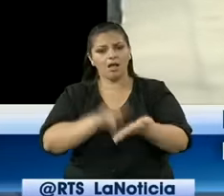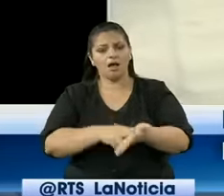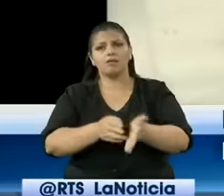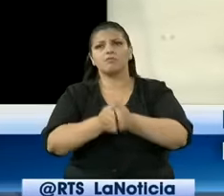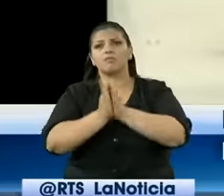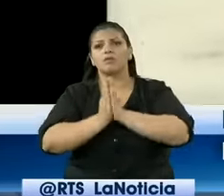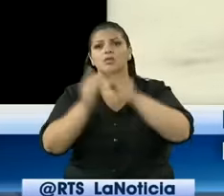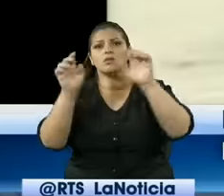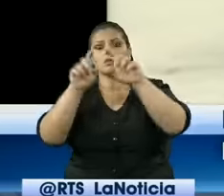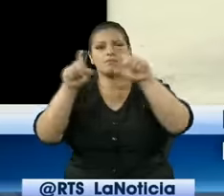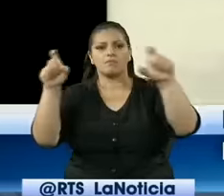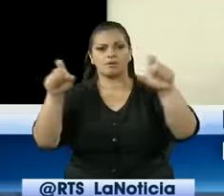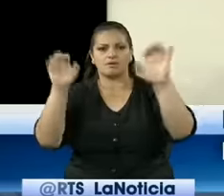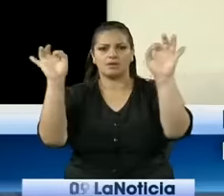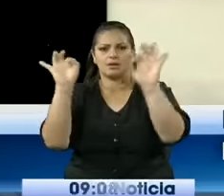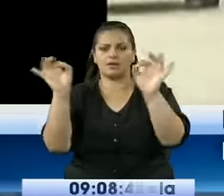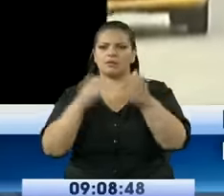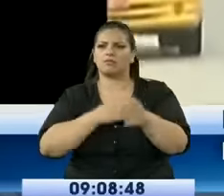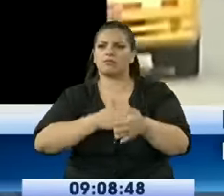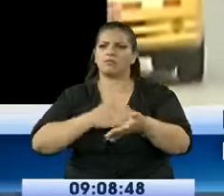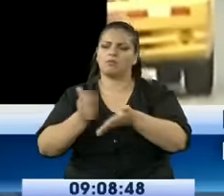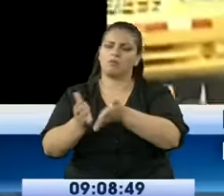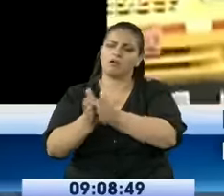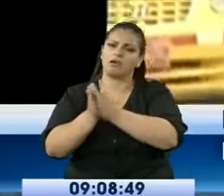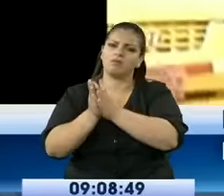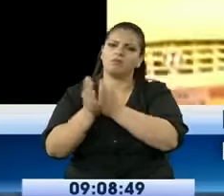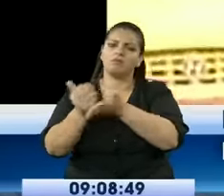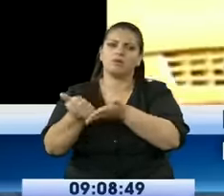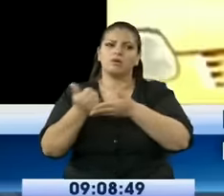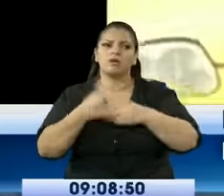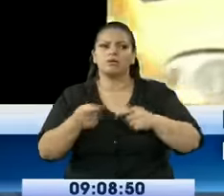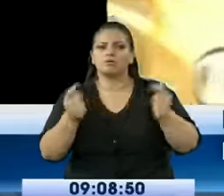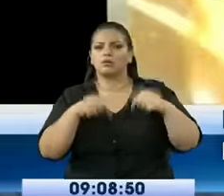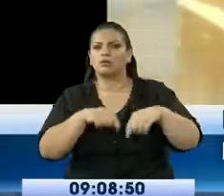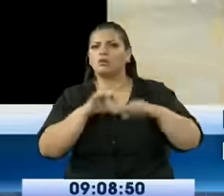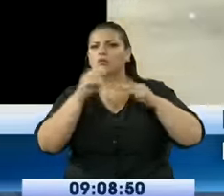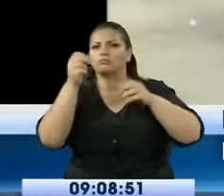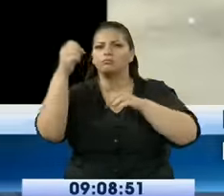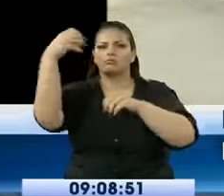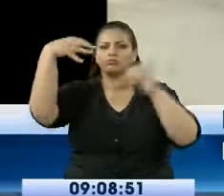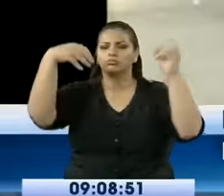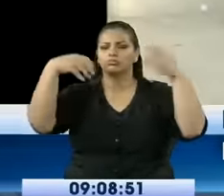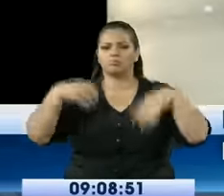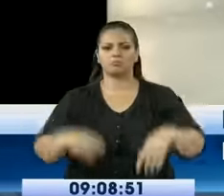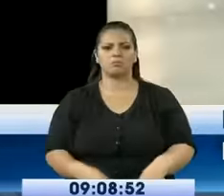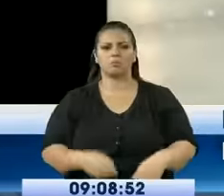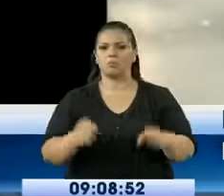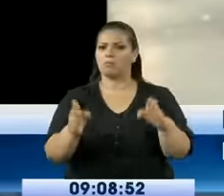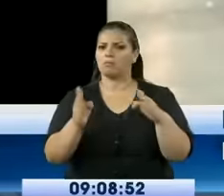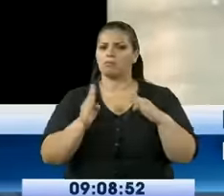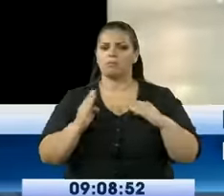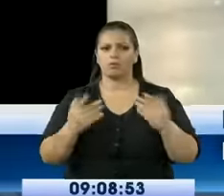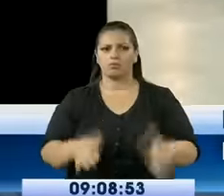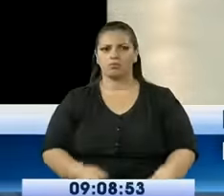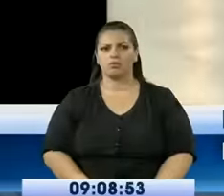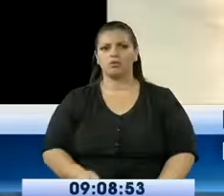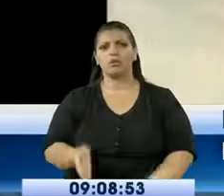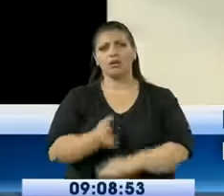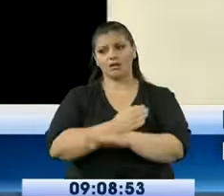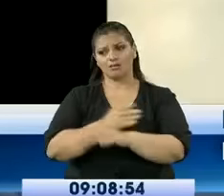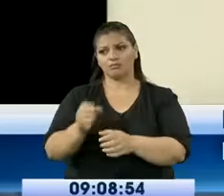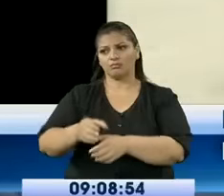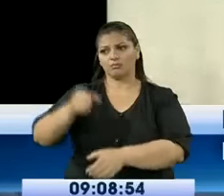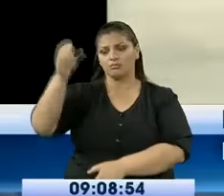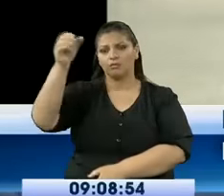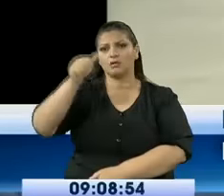eco a dicho requerimiento. Por lo tanto, como usted ya enfocó, hay ya un código en cada uno de los